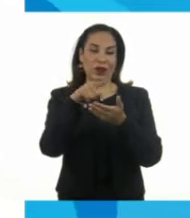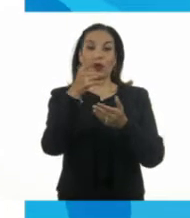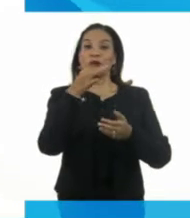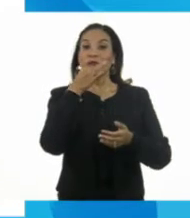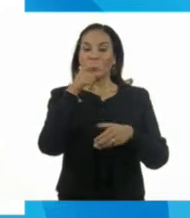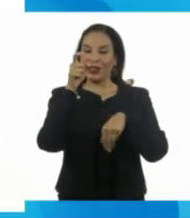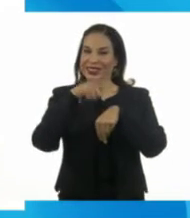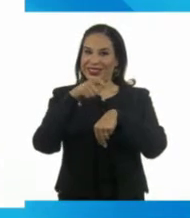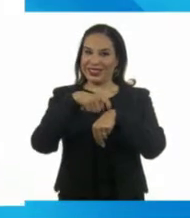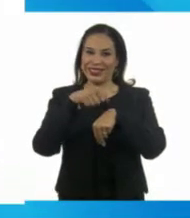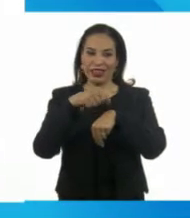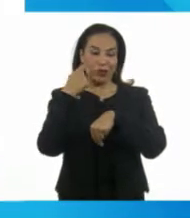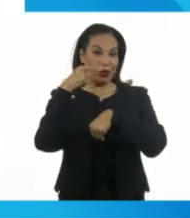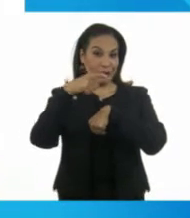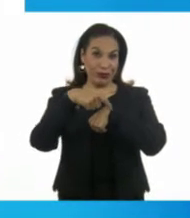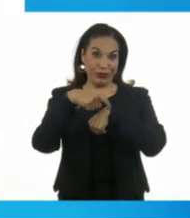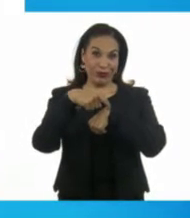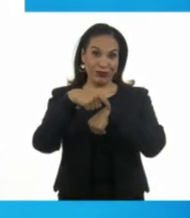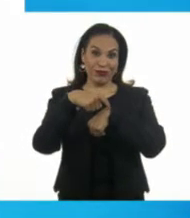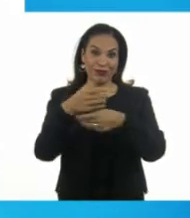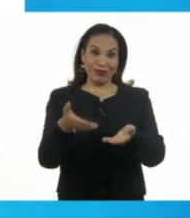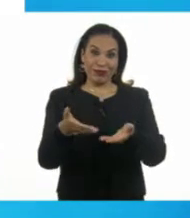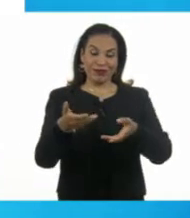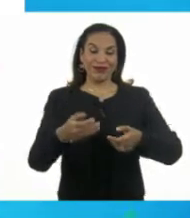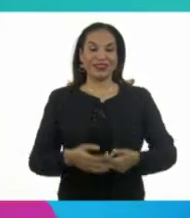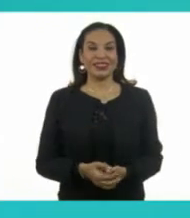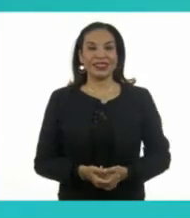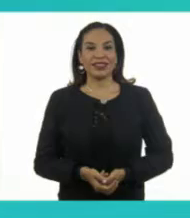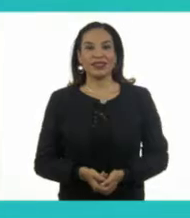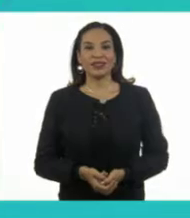ver, tomen el tiempo con el reloj.